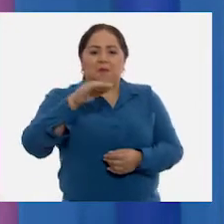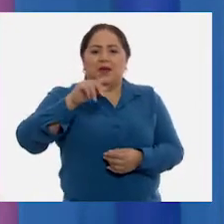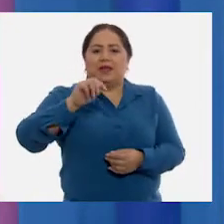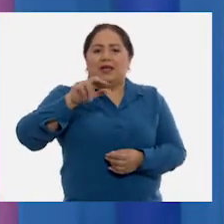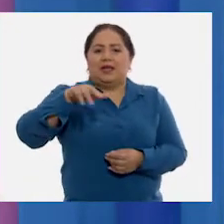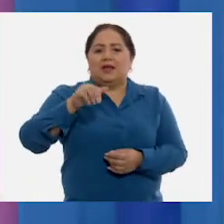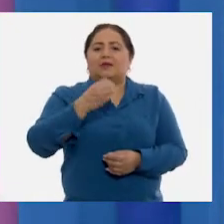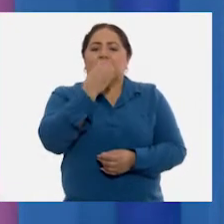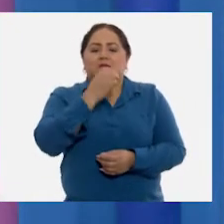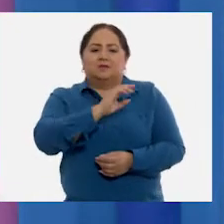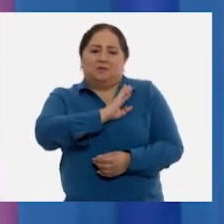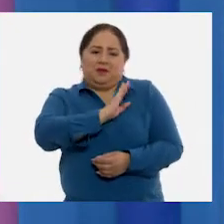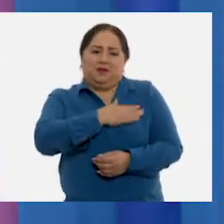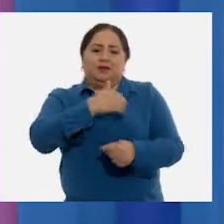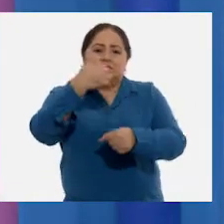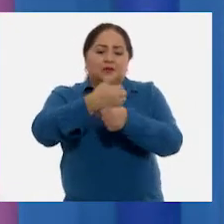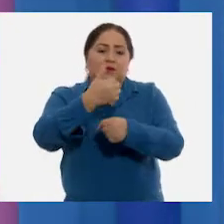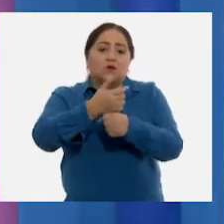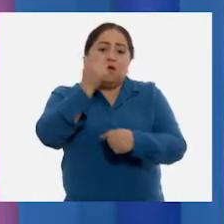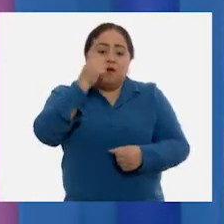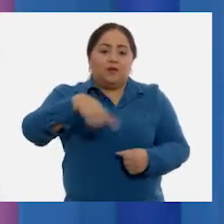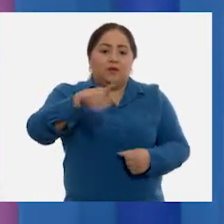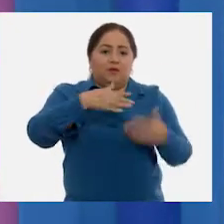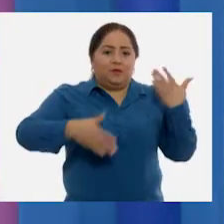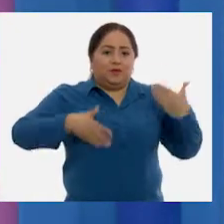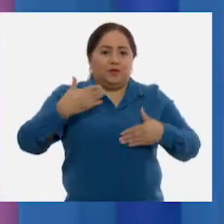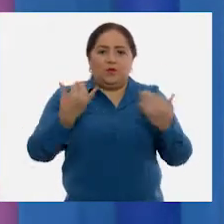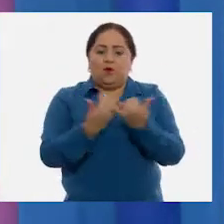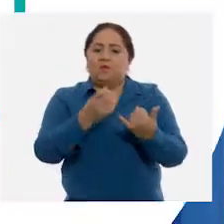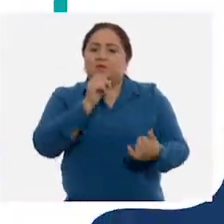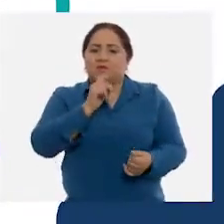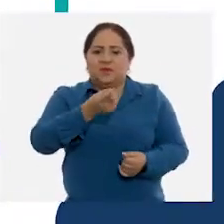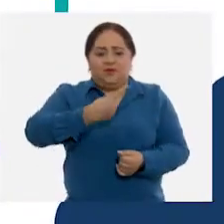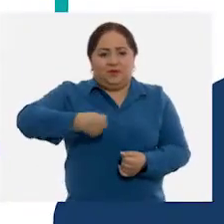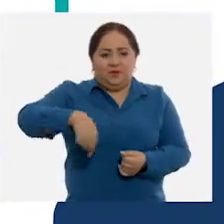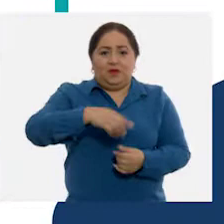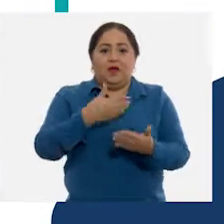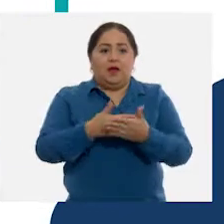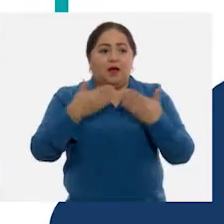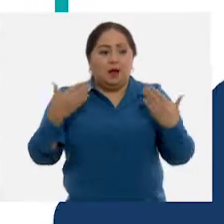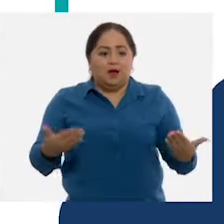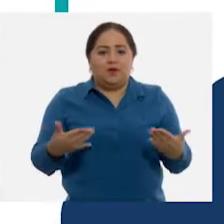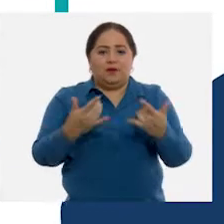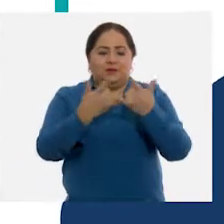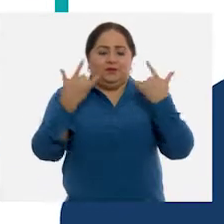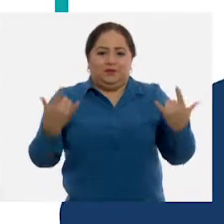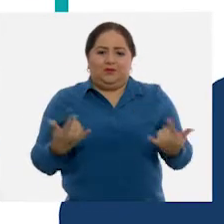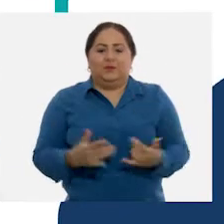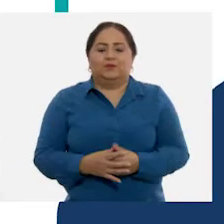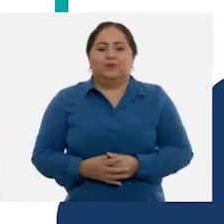materna de español sexto grado. Y espero que lo hayan disfrutado tanto como nosotras. A continuación, historia.